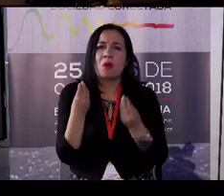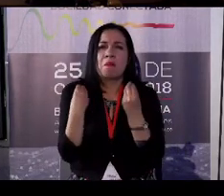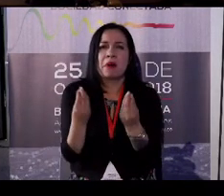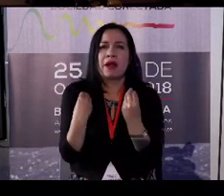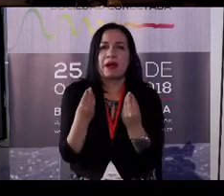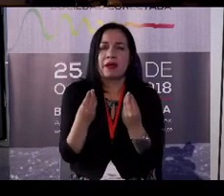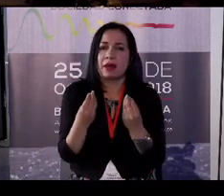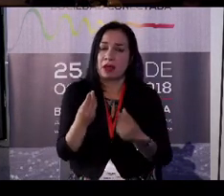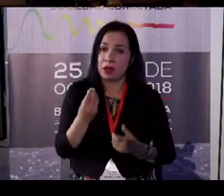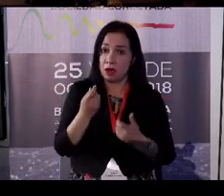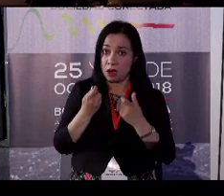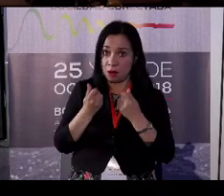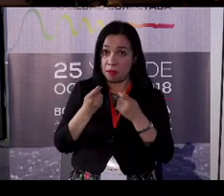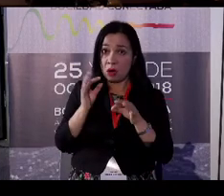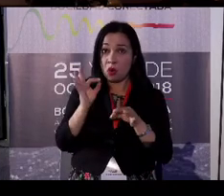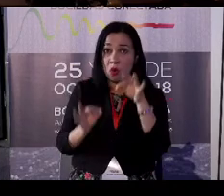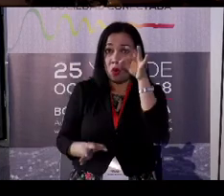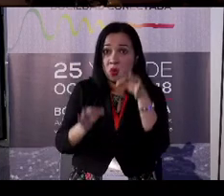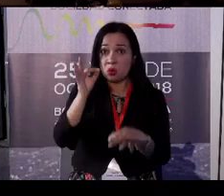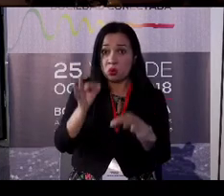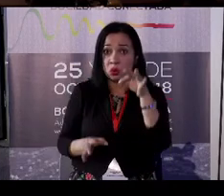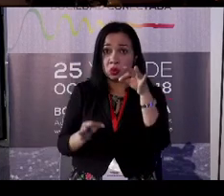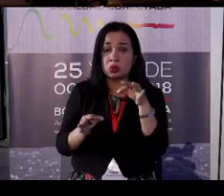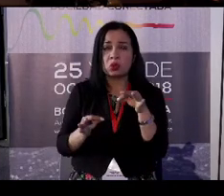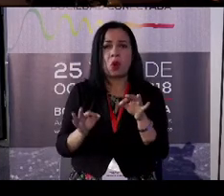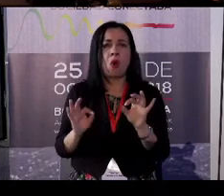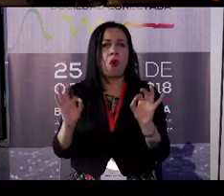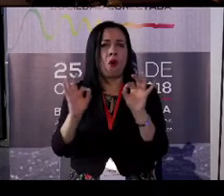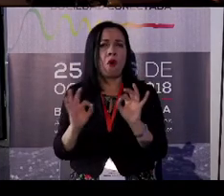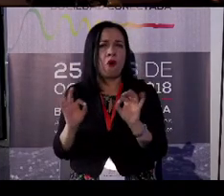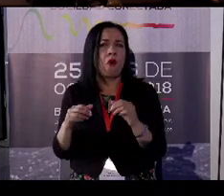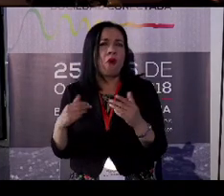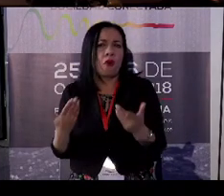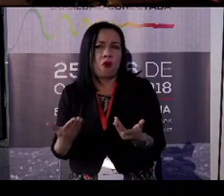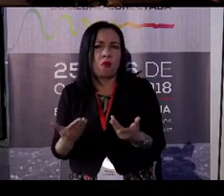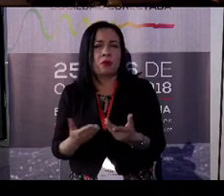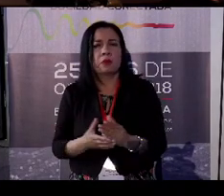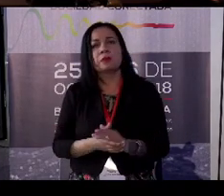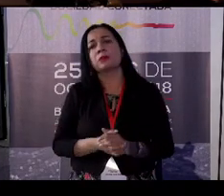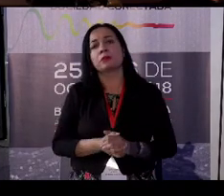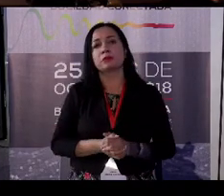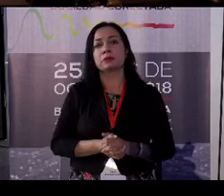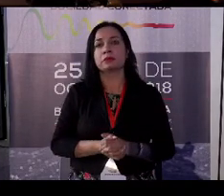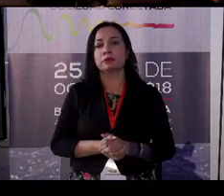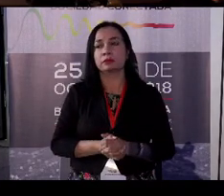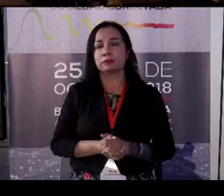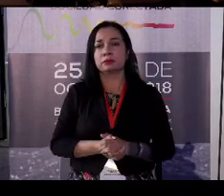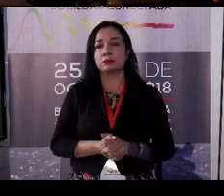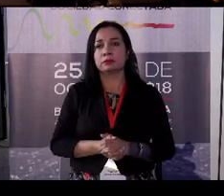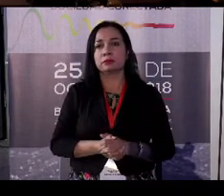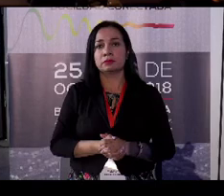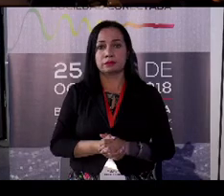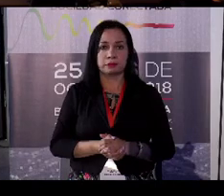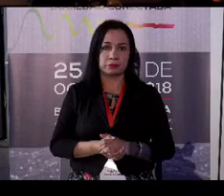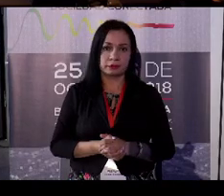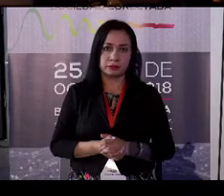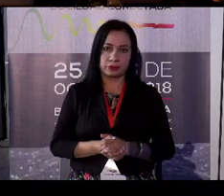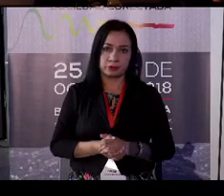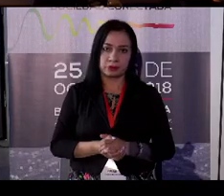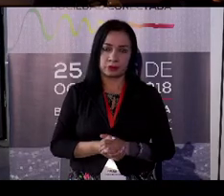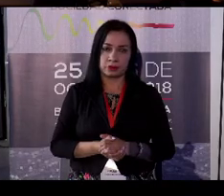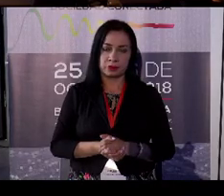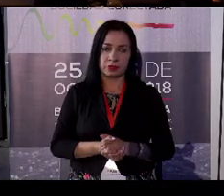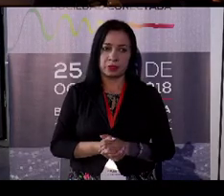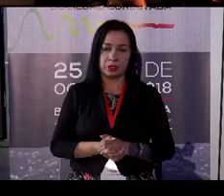Sí. Perdón, es que no me quedó claro inicialmente cuál era el objetivo del segundo precio. Ok,